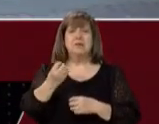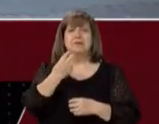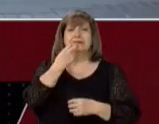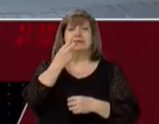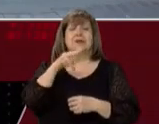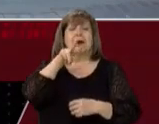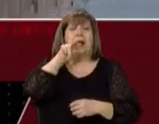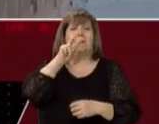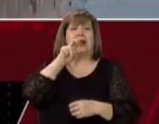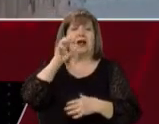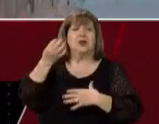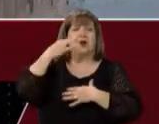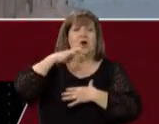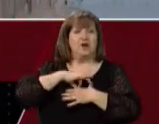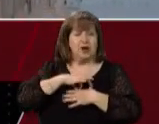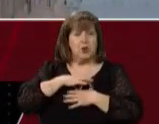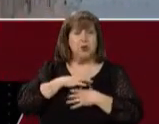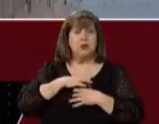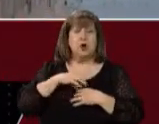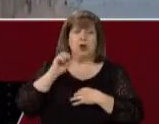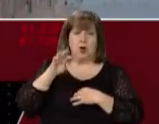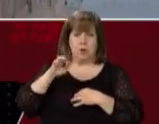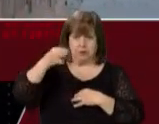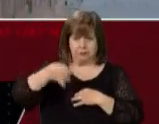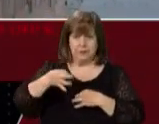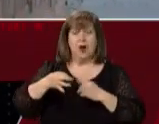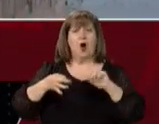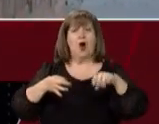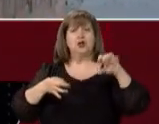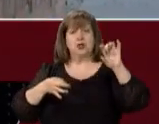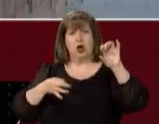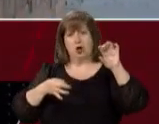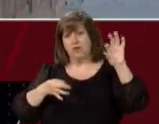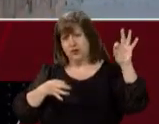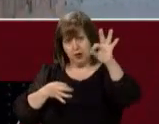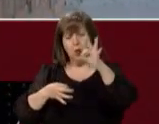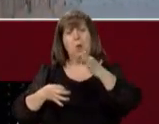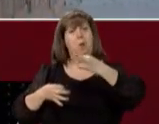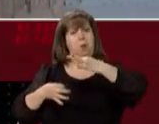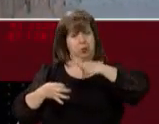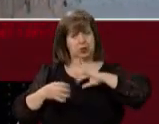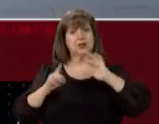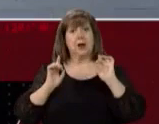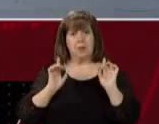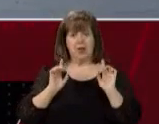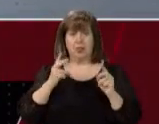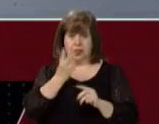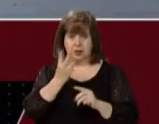la causa más frecuente, aunque hay otros virus que con menos frecuencia lo pueden producir.